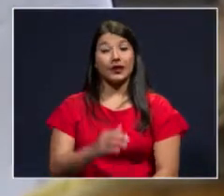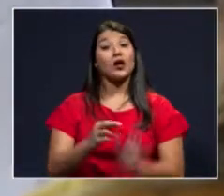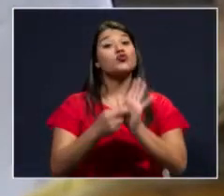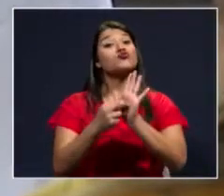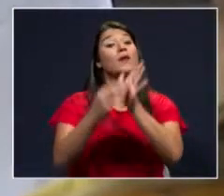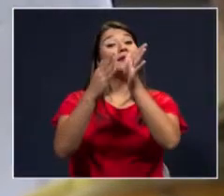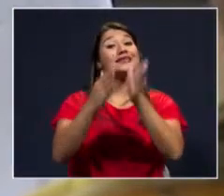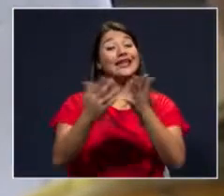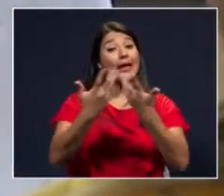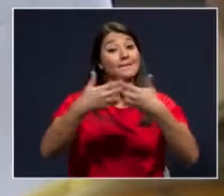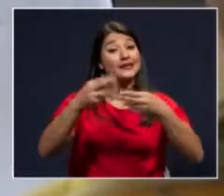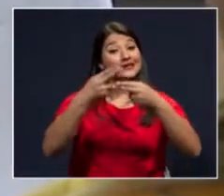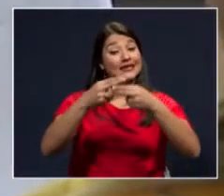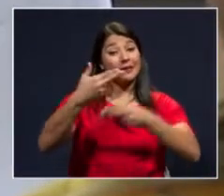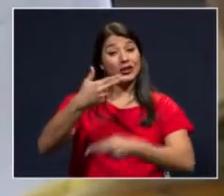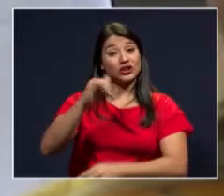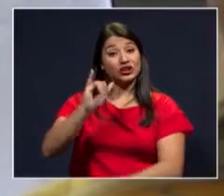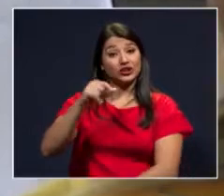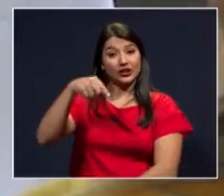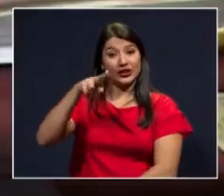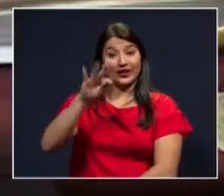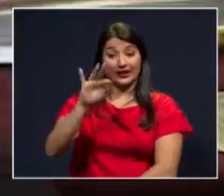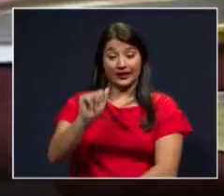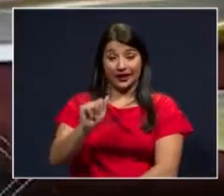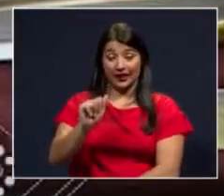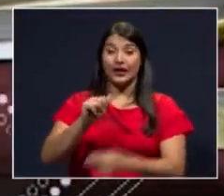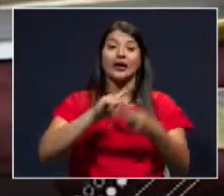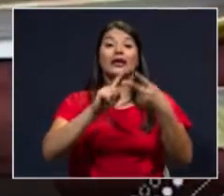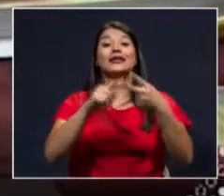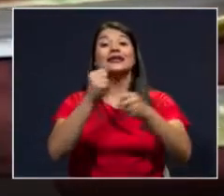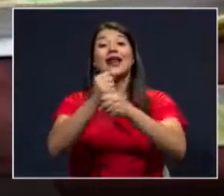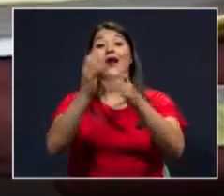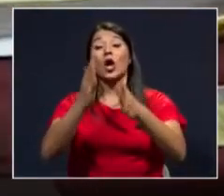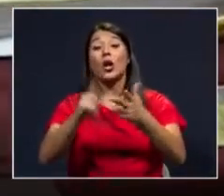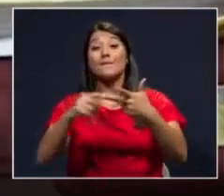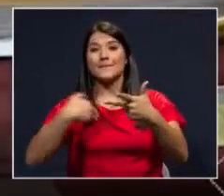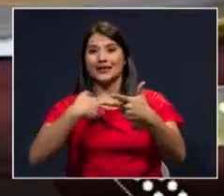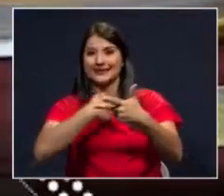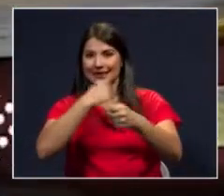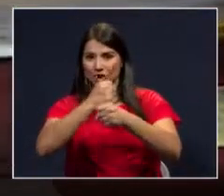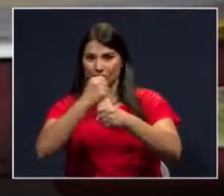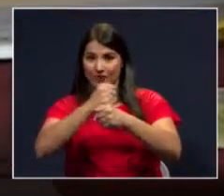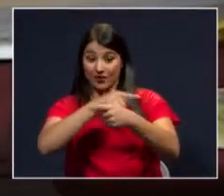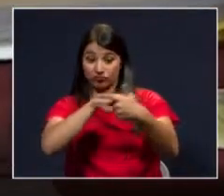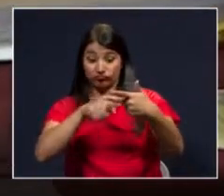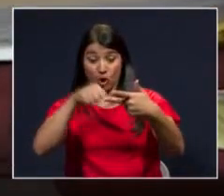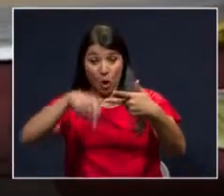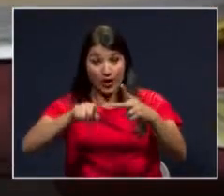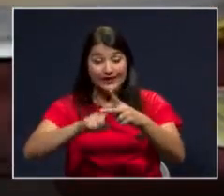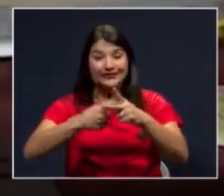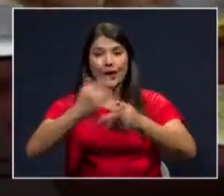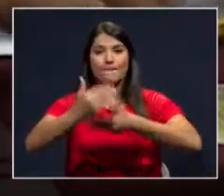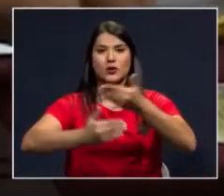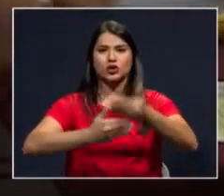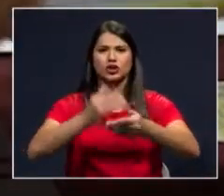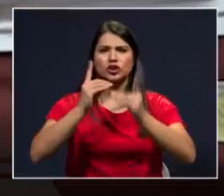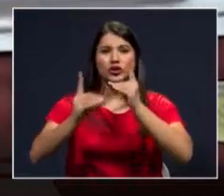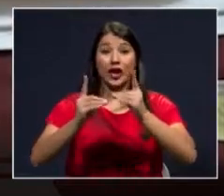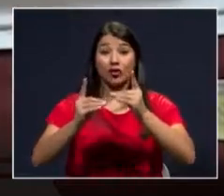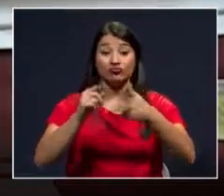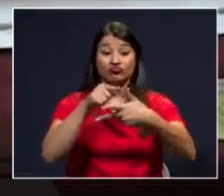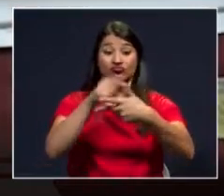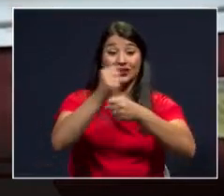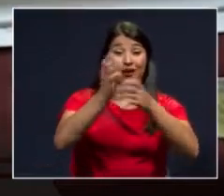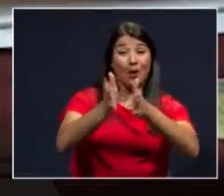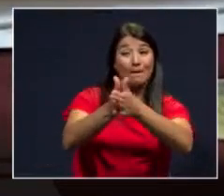Representantes de Chiquita Brands, trabajadores y el Ministerio de Trabajo iniciaron hoy el proceso de diálogo. Afectados piden que se les reintegre